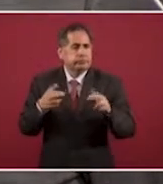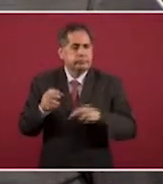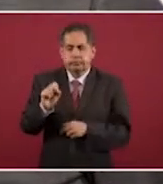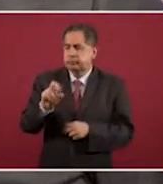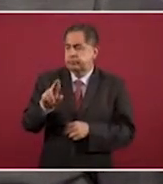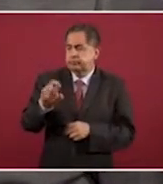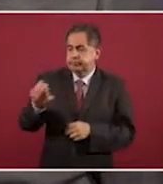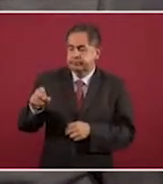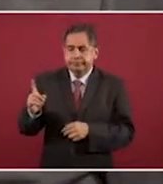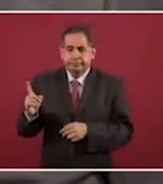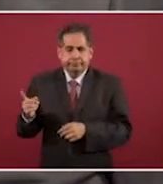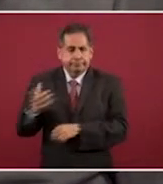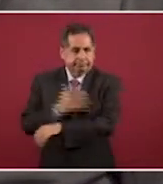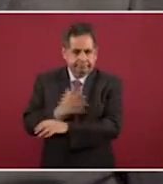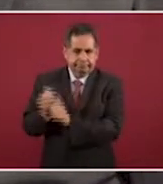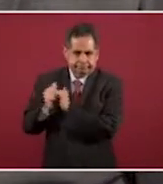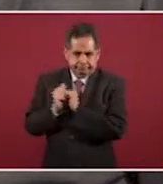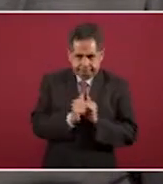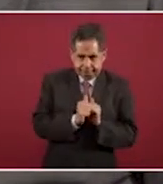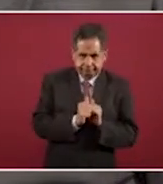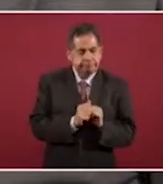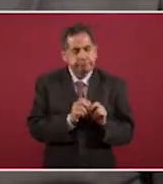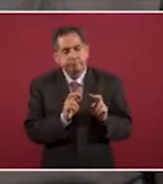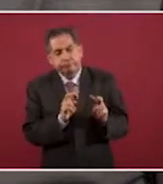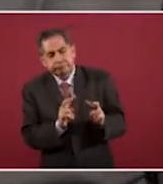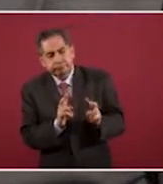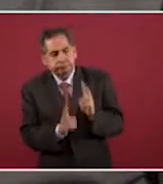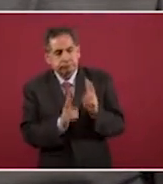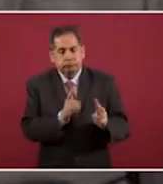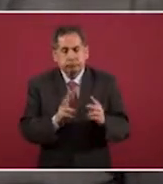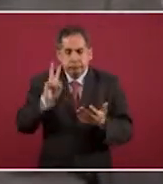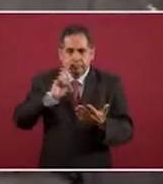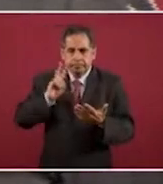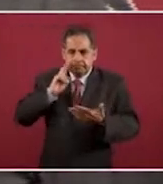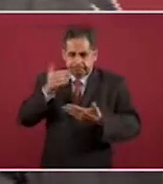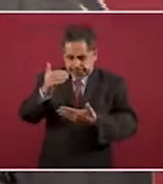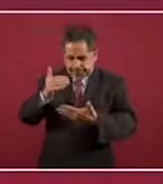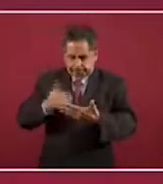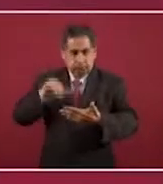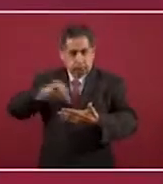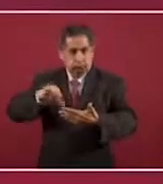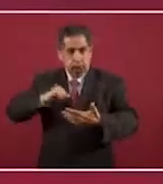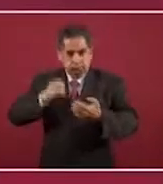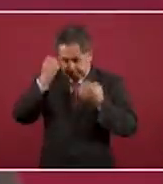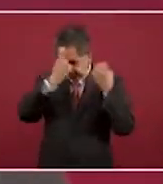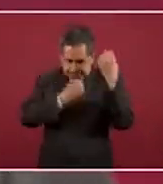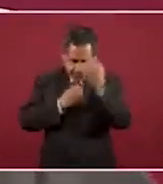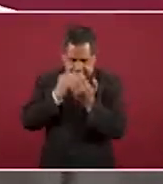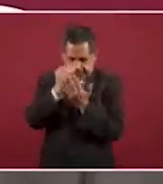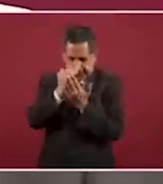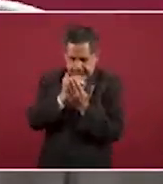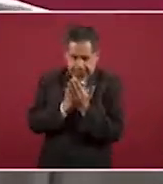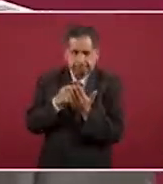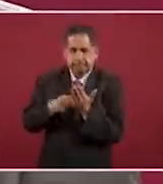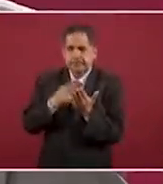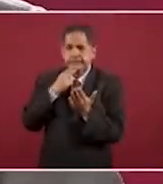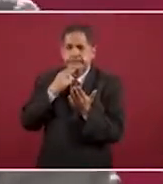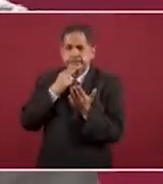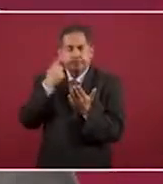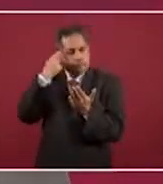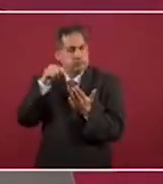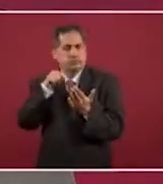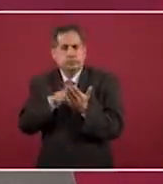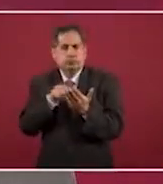Exteriores. Y quedamos en revisar un documento que va a servir de marco,